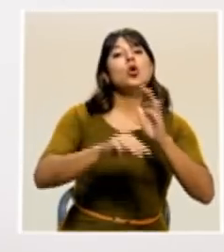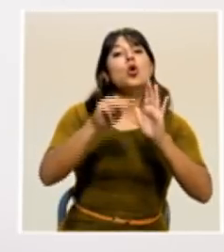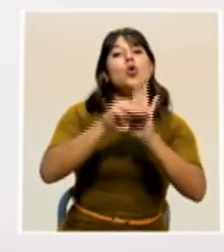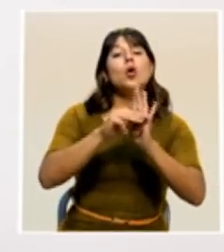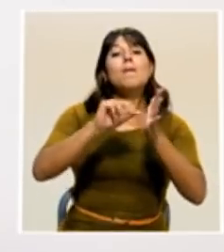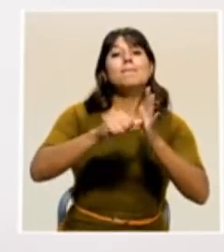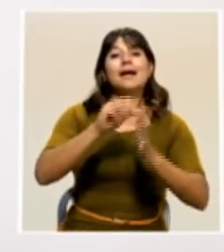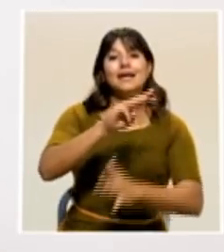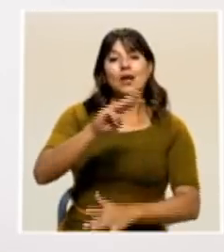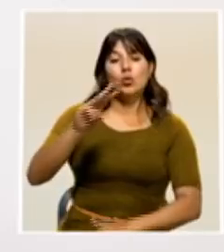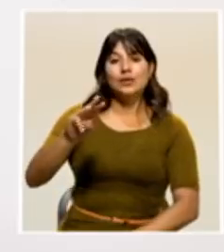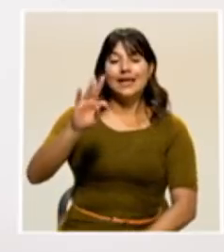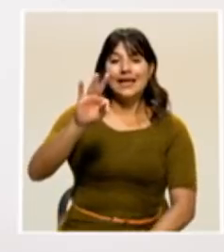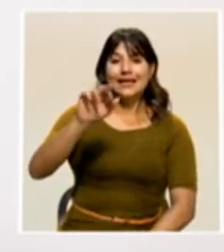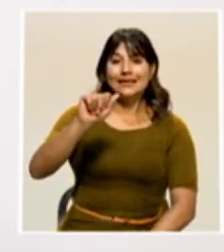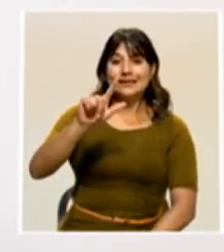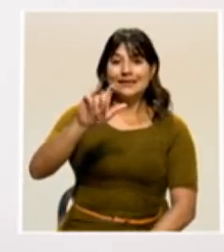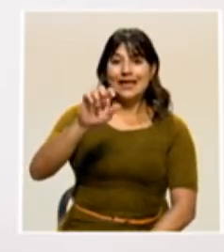dirección de correo